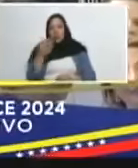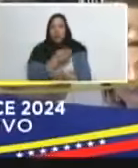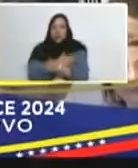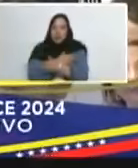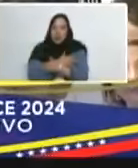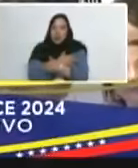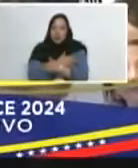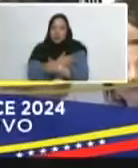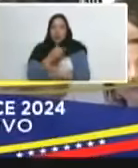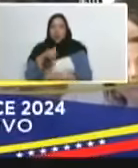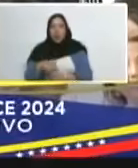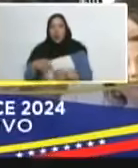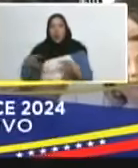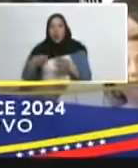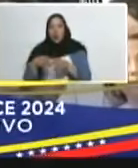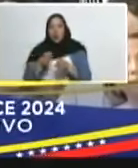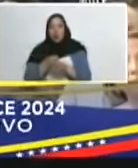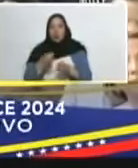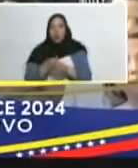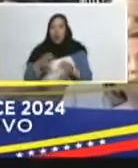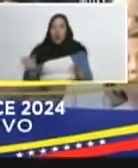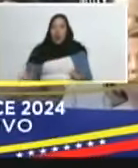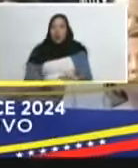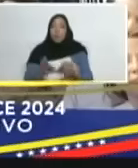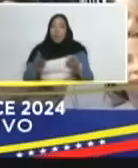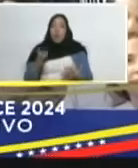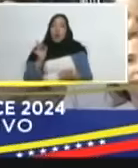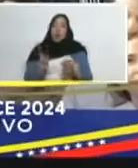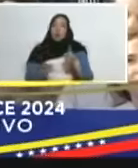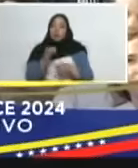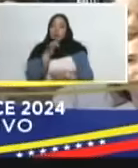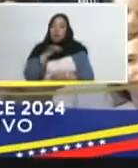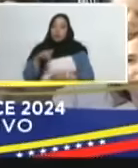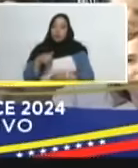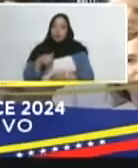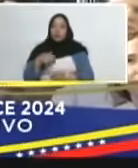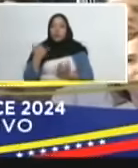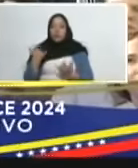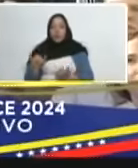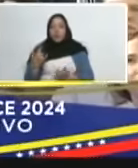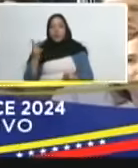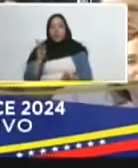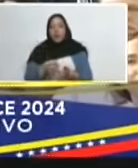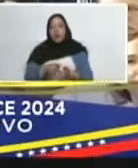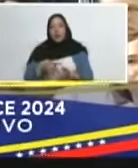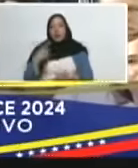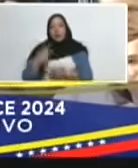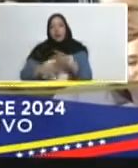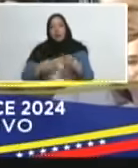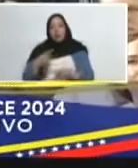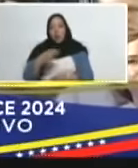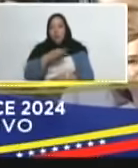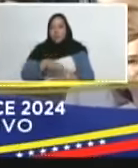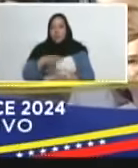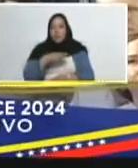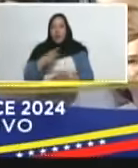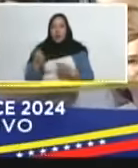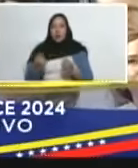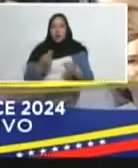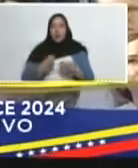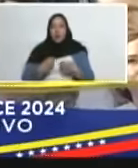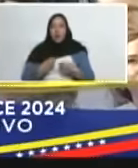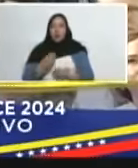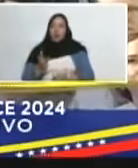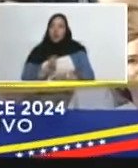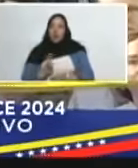felicitarlo a este gran equipo por el impulso que sin duda alguna usted lo relataba en su intervención, presidente, el gran milagro económico que está viviendo el país.